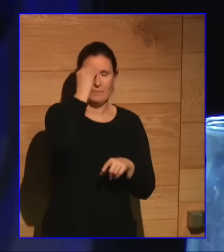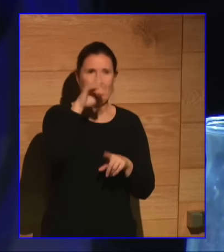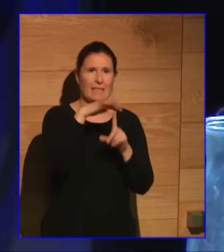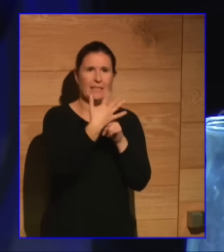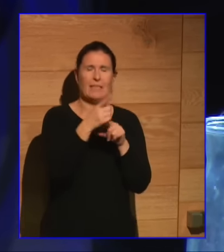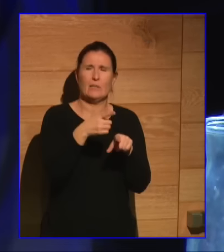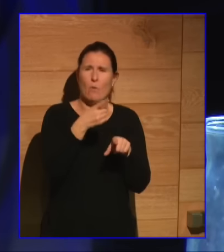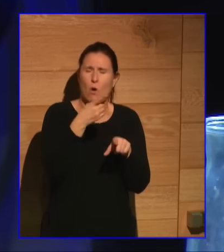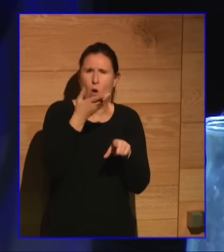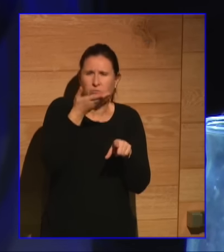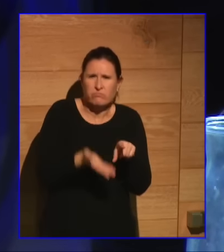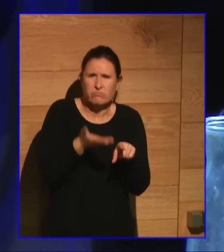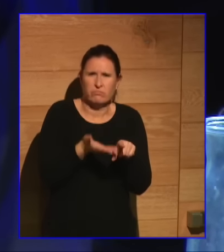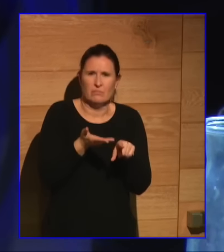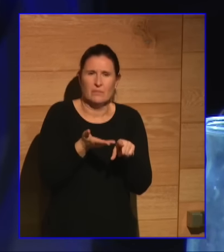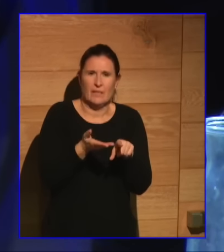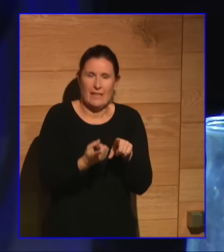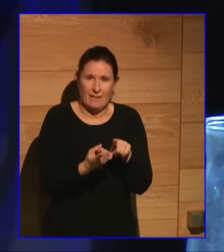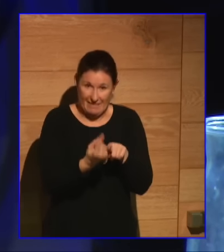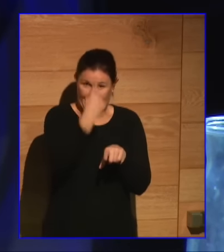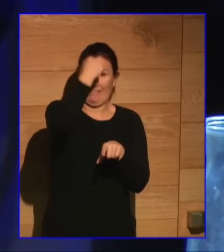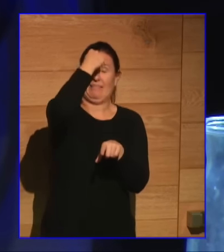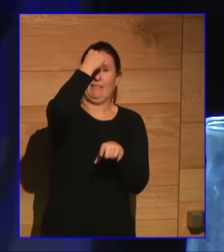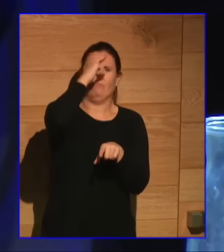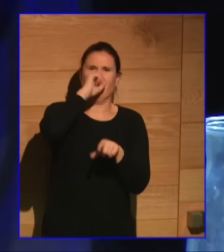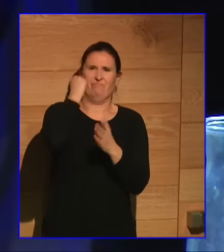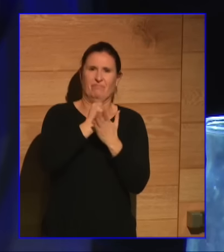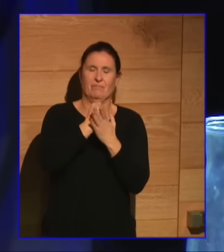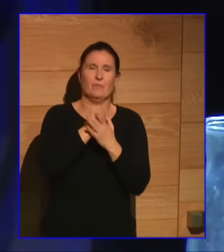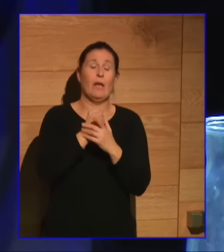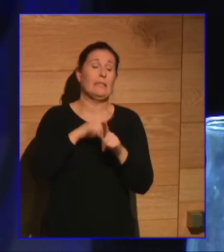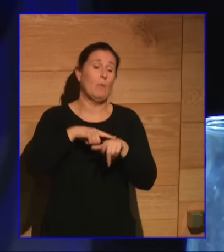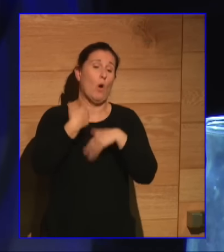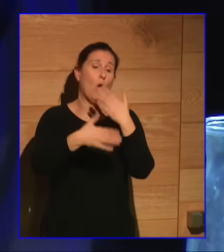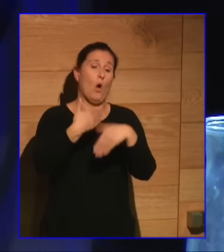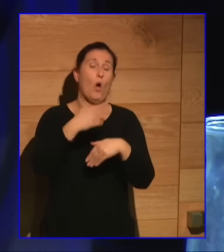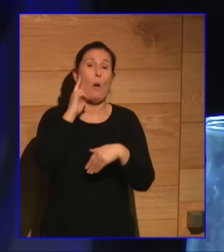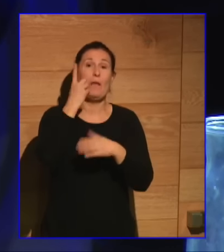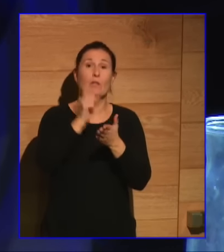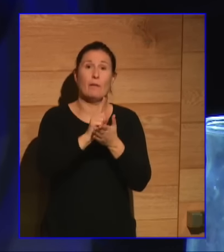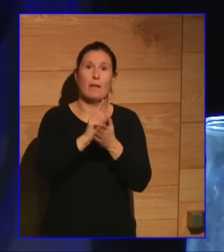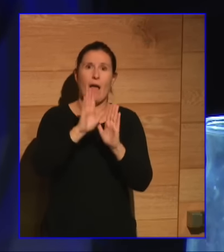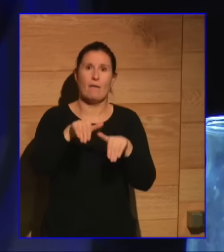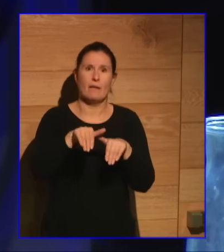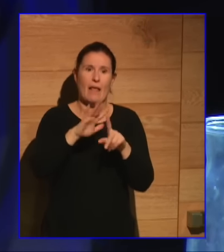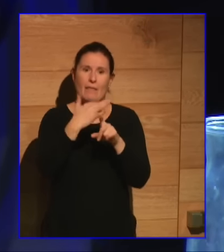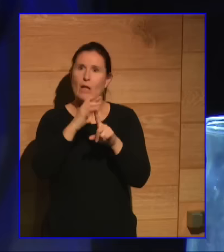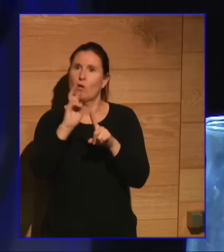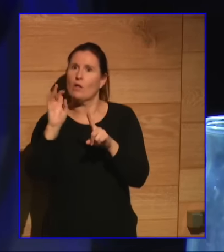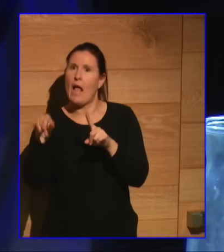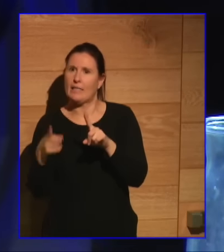tan potentes y meterlas en tu cabeza, bueno, que cuando la vuelves a ver con el tiempo te das cuenta de que había más escenas